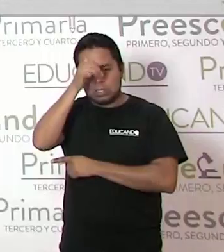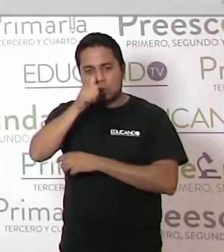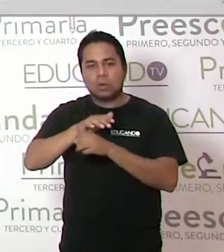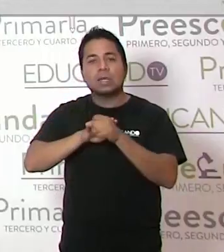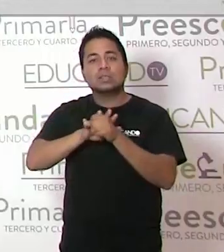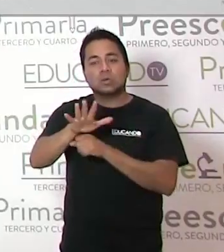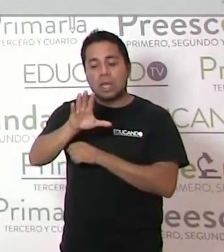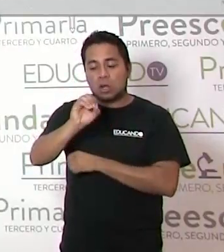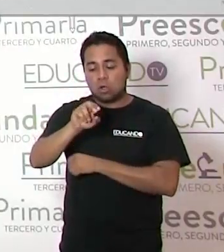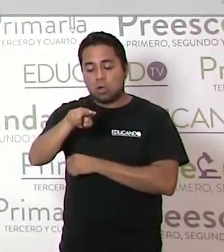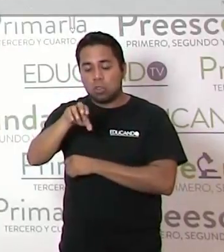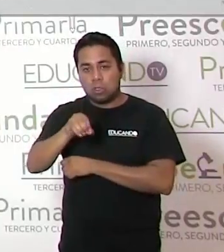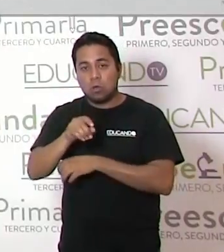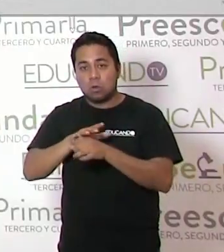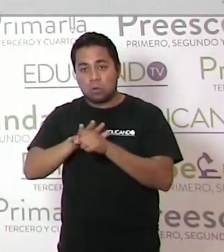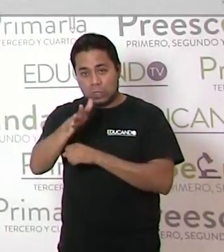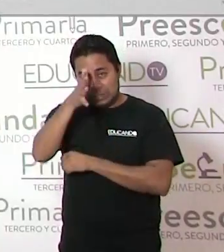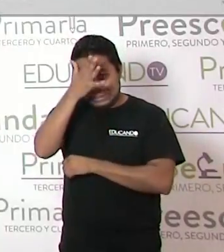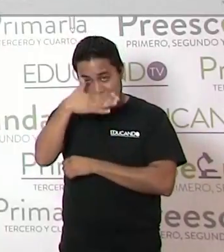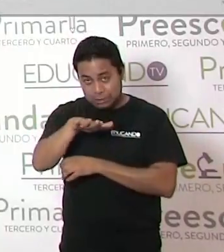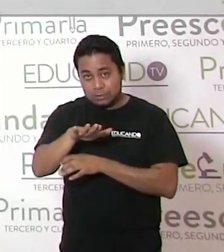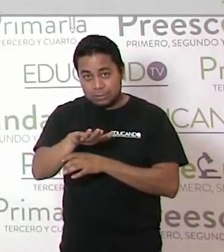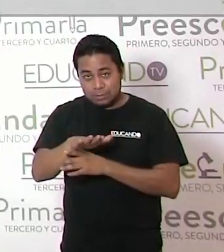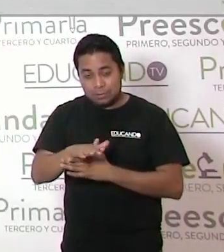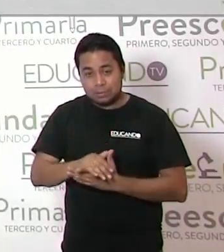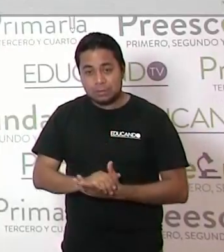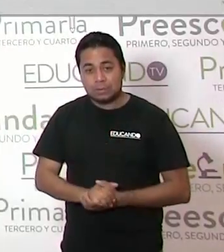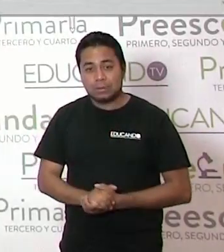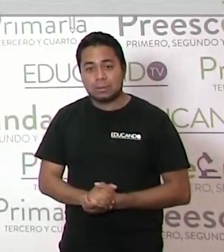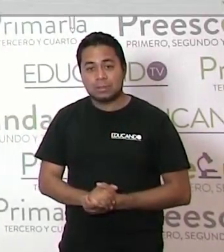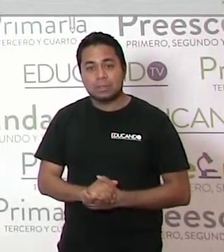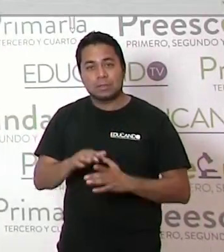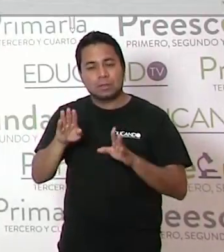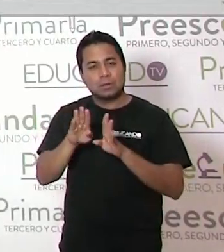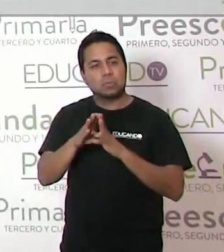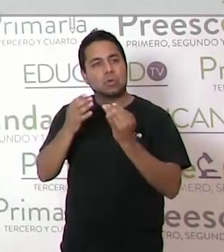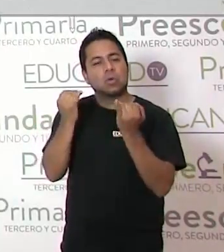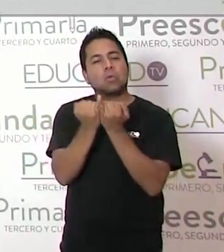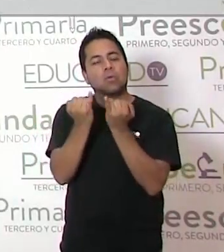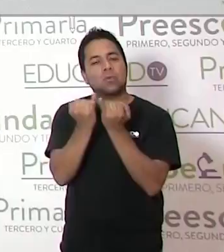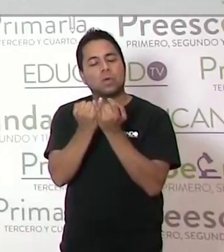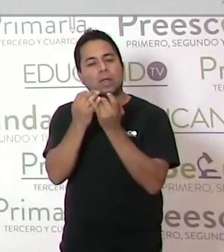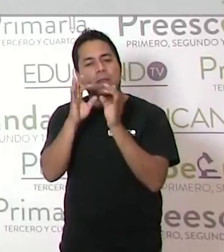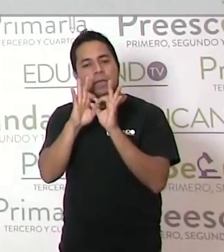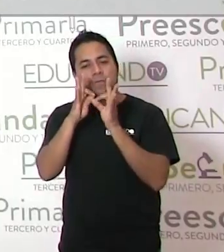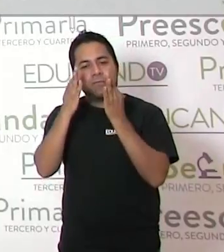cono? Exacto, como la figura